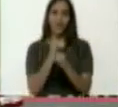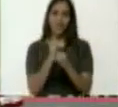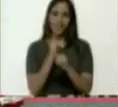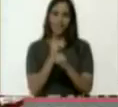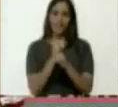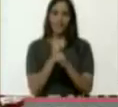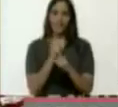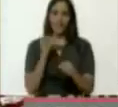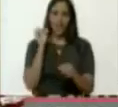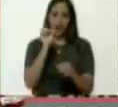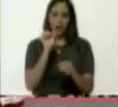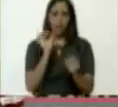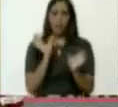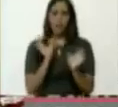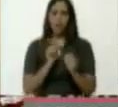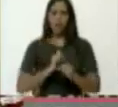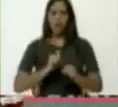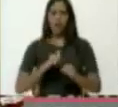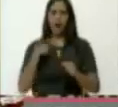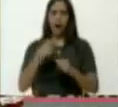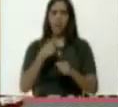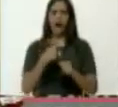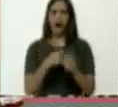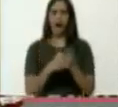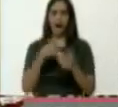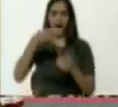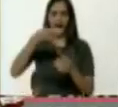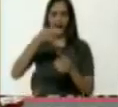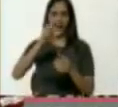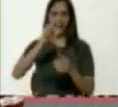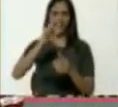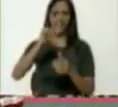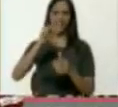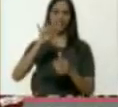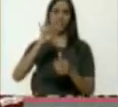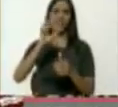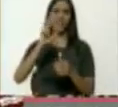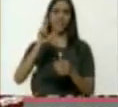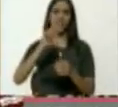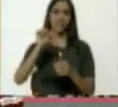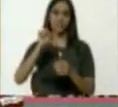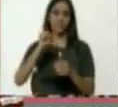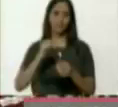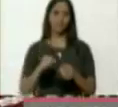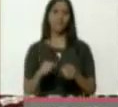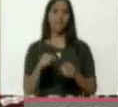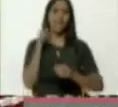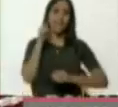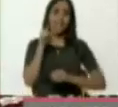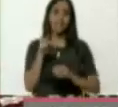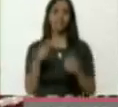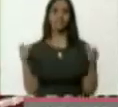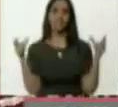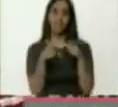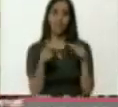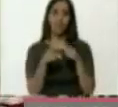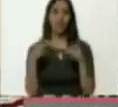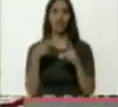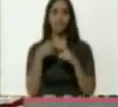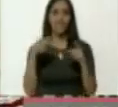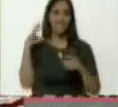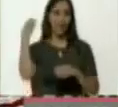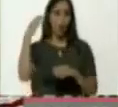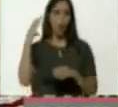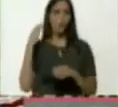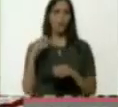Corte. El que paga la nómina se llama Germán Ferrer. Ese mismo que todavía se reúne en el Hotel Sheraton en Bogotá, no